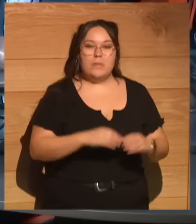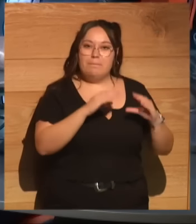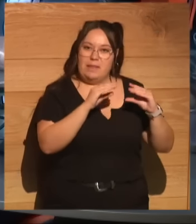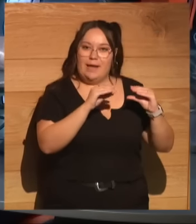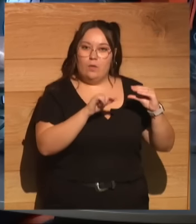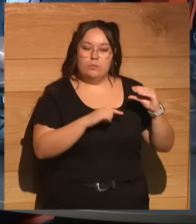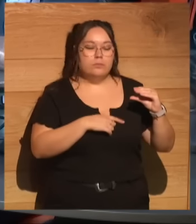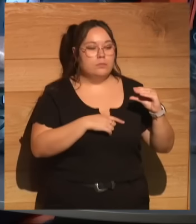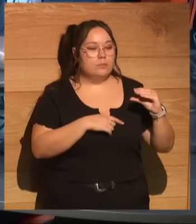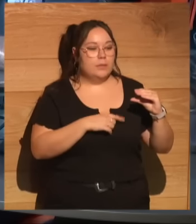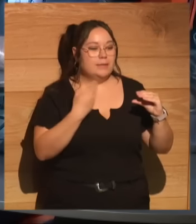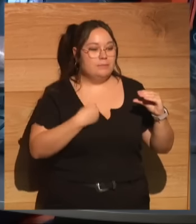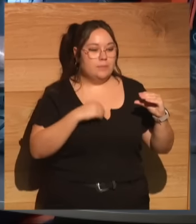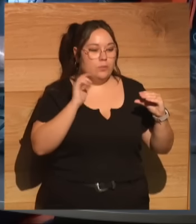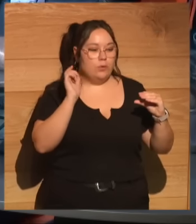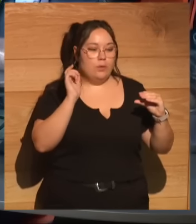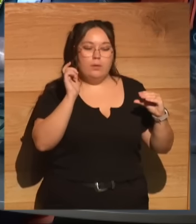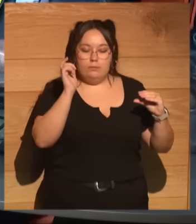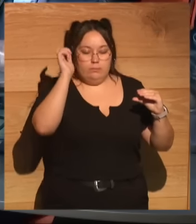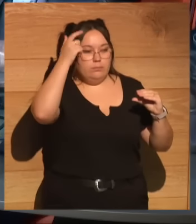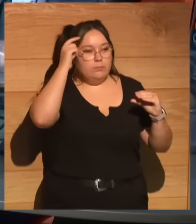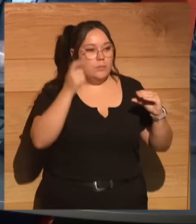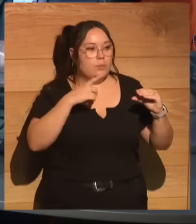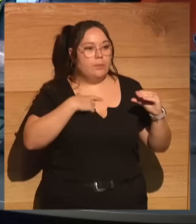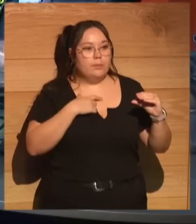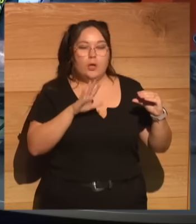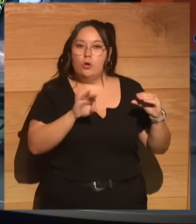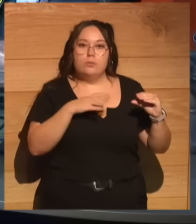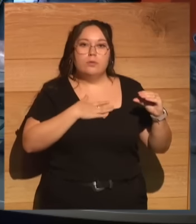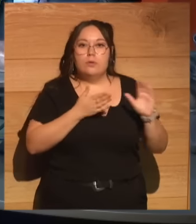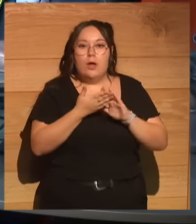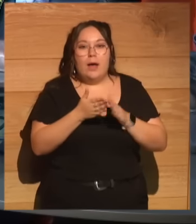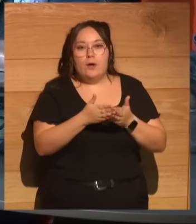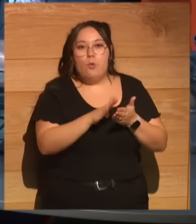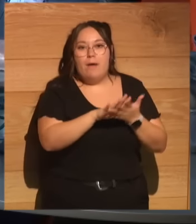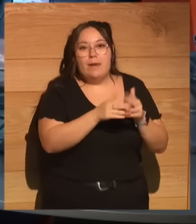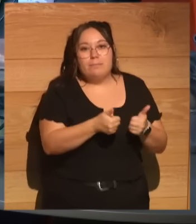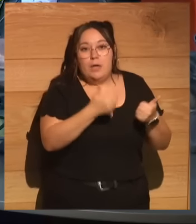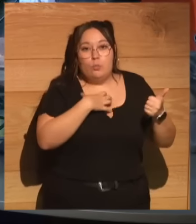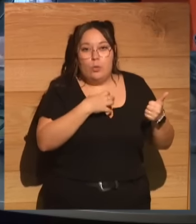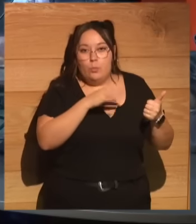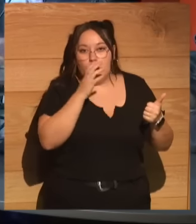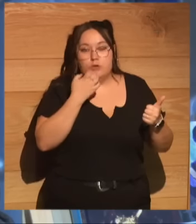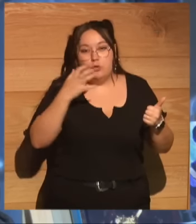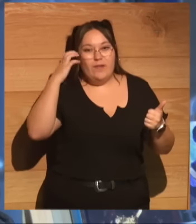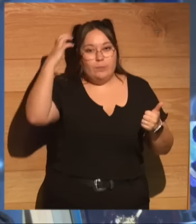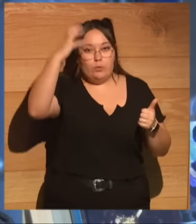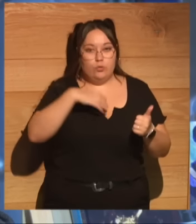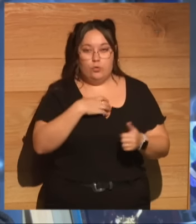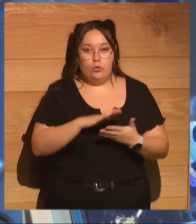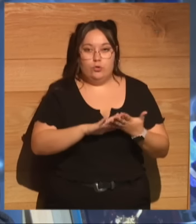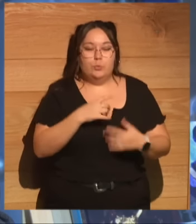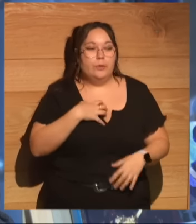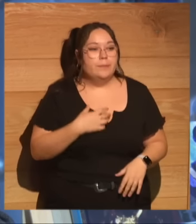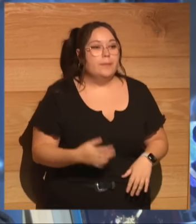mantecado. Es el mismo concepto, pero es diferente. Y no podemos abrir ese melón porque entonces no hay Tim Burton. Y lo de meter el papelito que dice qué número de